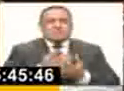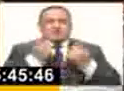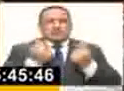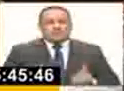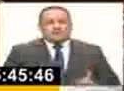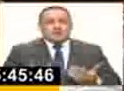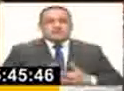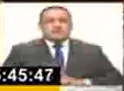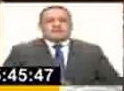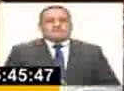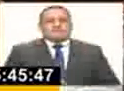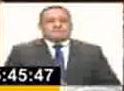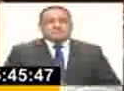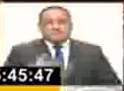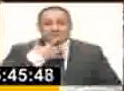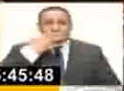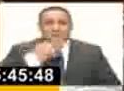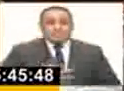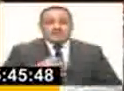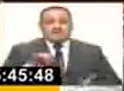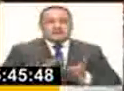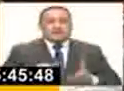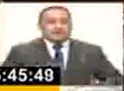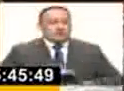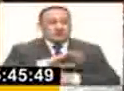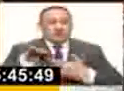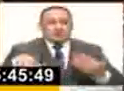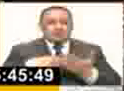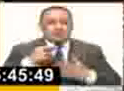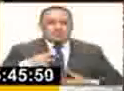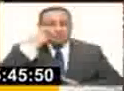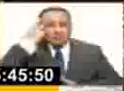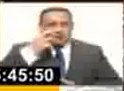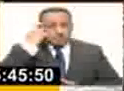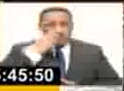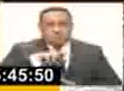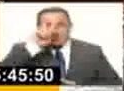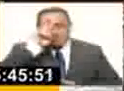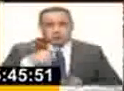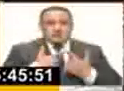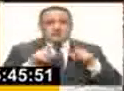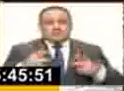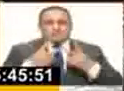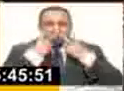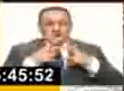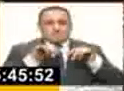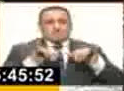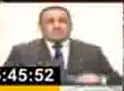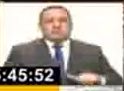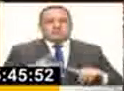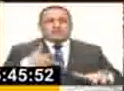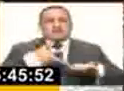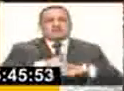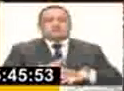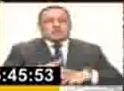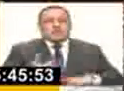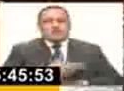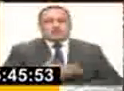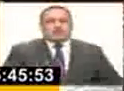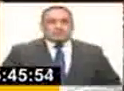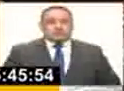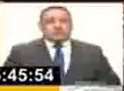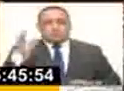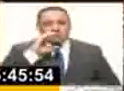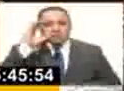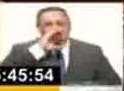vivido la realidad es que la totalidad del proyecto político de perú libre descansa sobre el objetivo de capturar al estado y